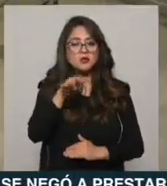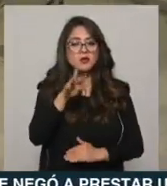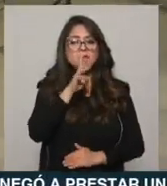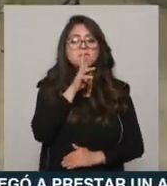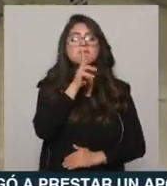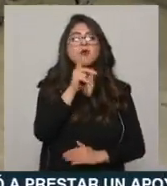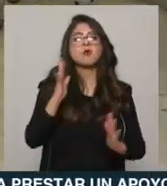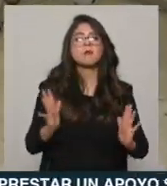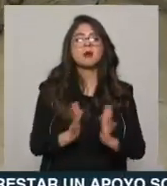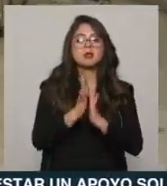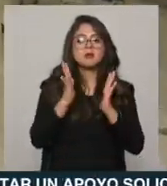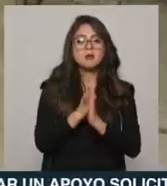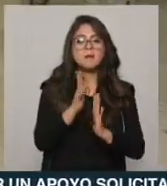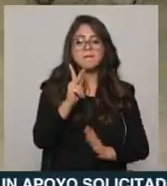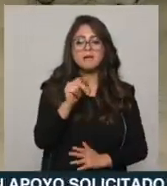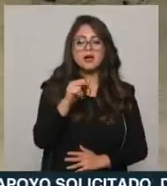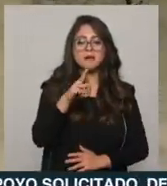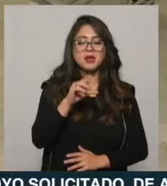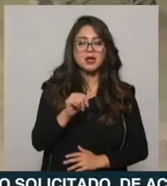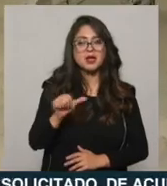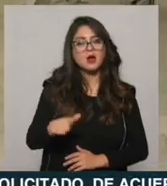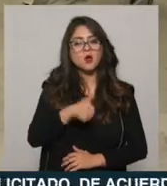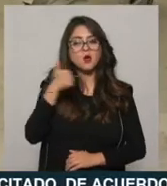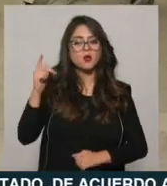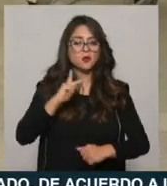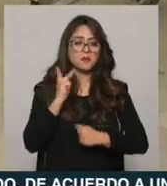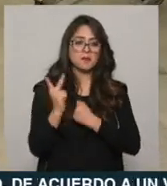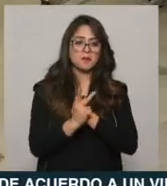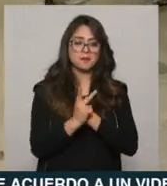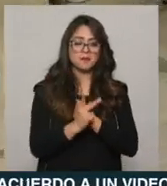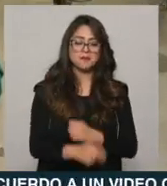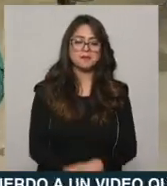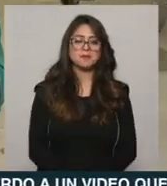en la mejor participación panamericana fuera del país. Jesús Arias, 21 Noticias.